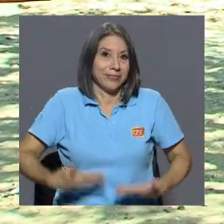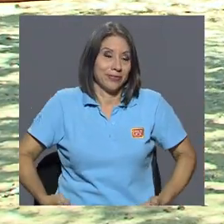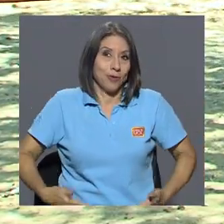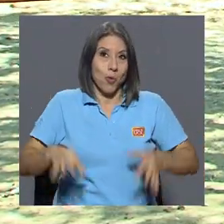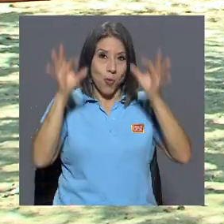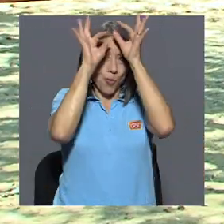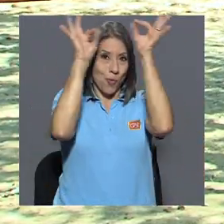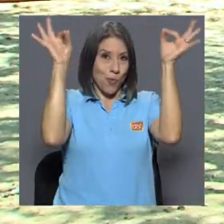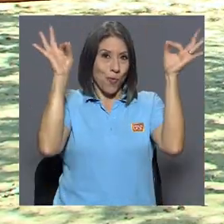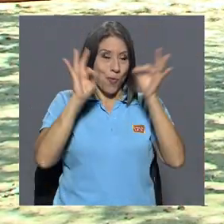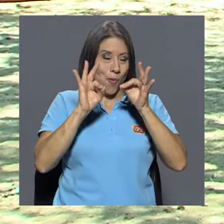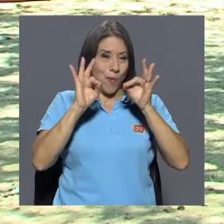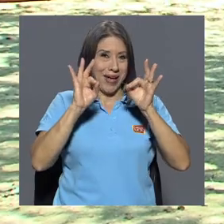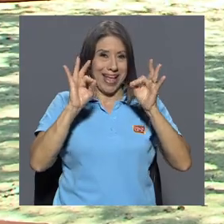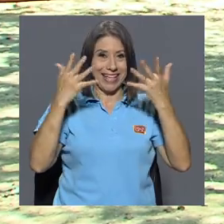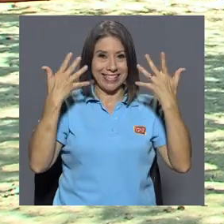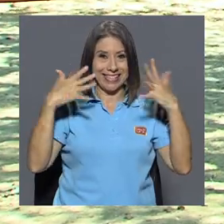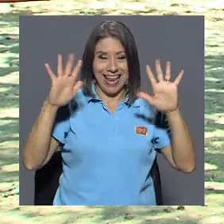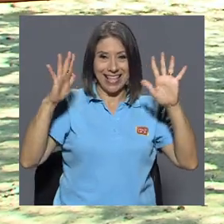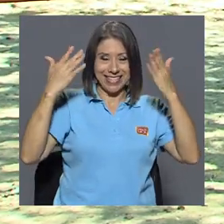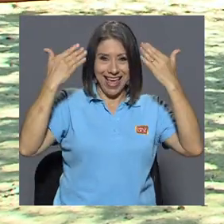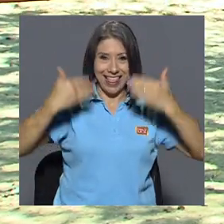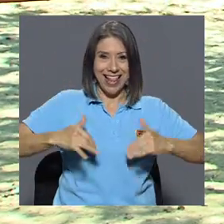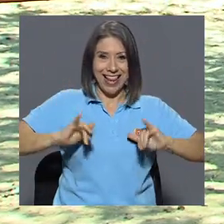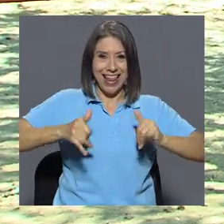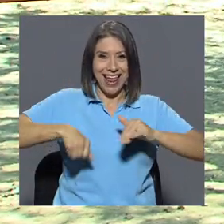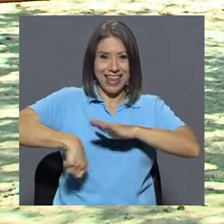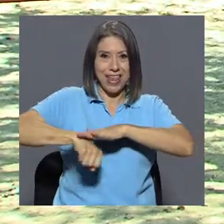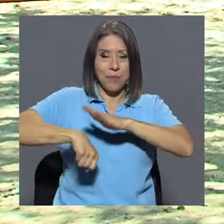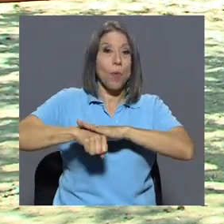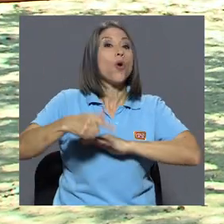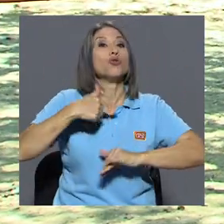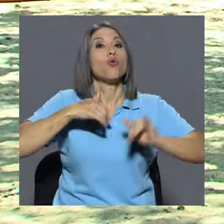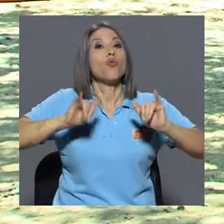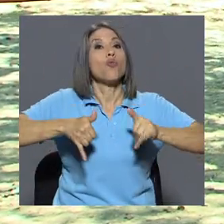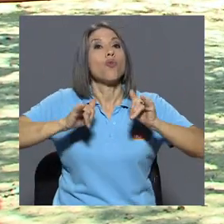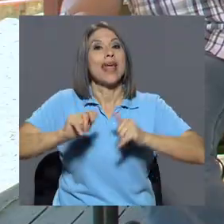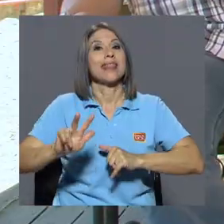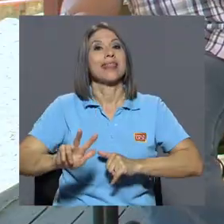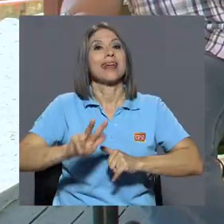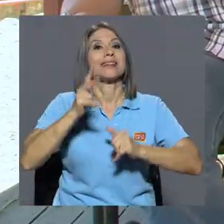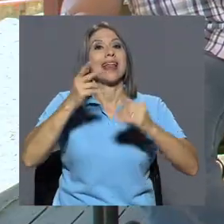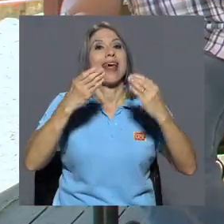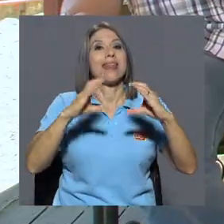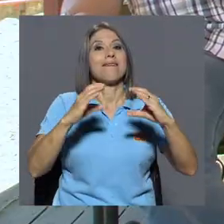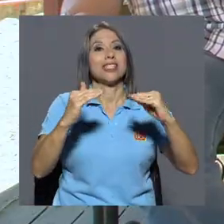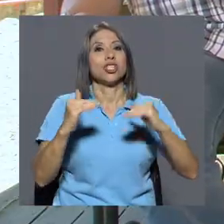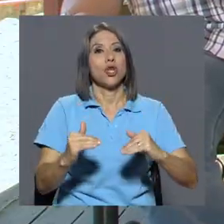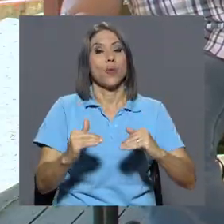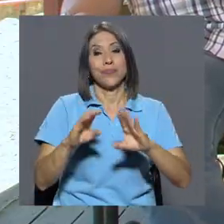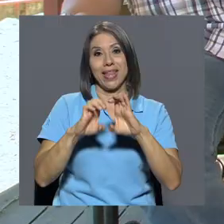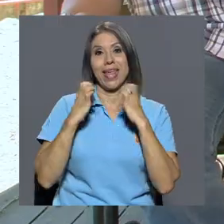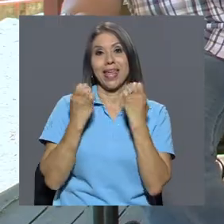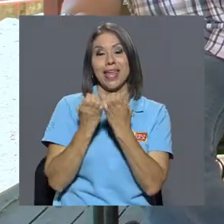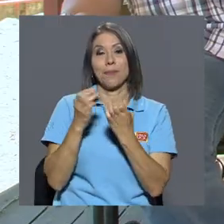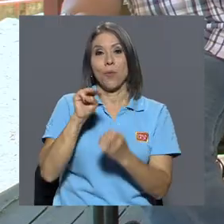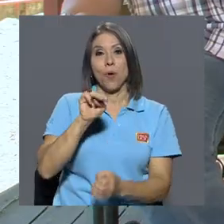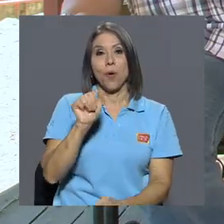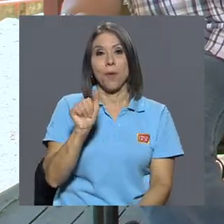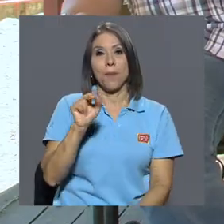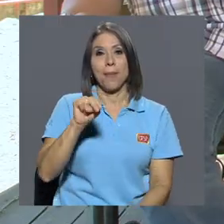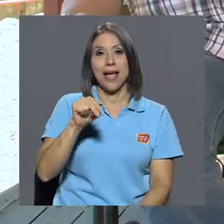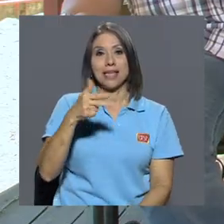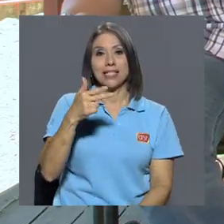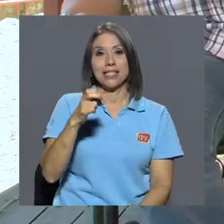estrella del equipo. Del equipo, sí. Jugué en tercera división. El equipo Manchester, de